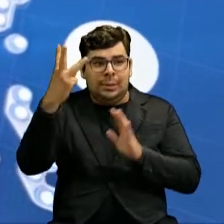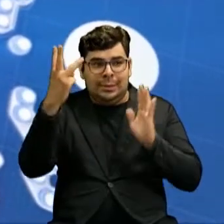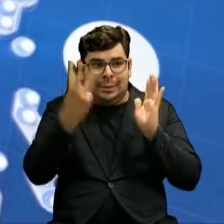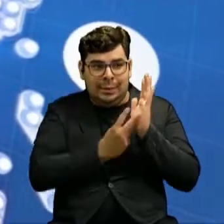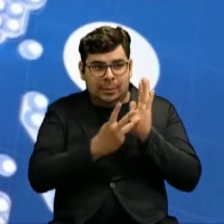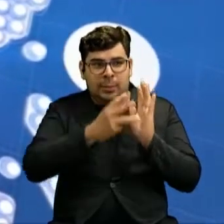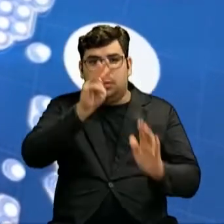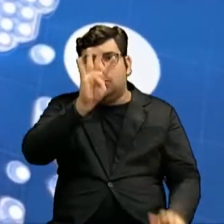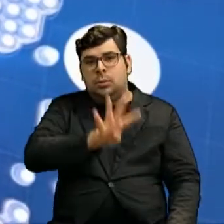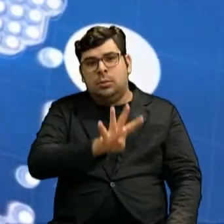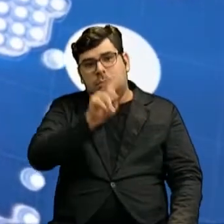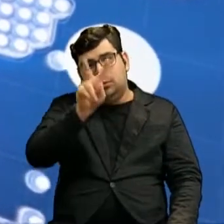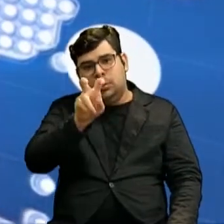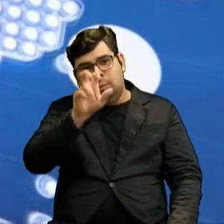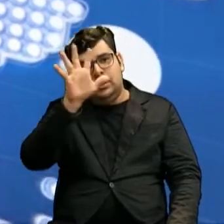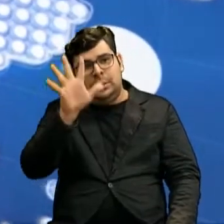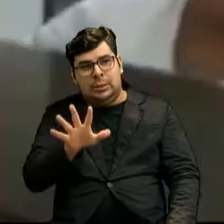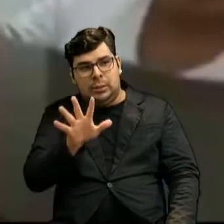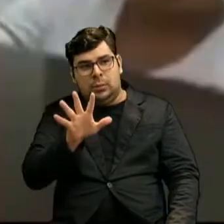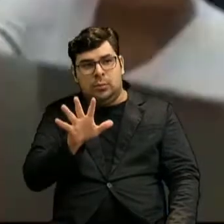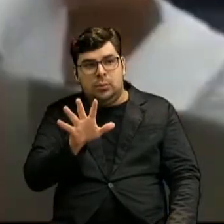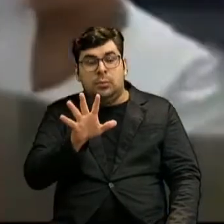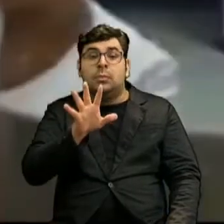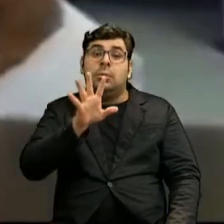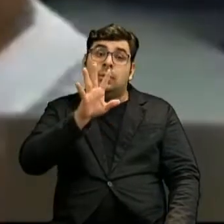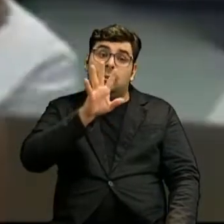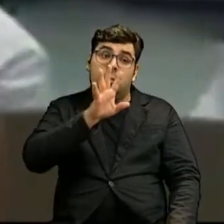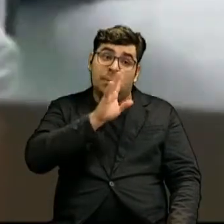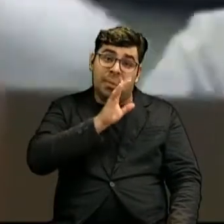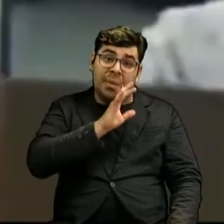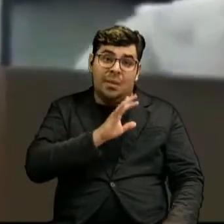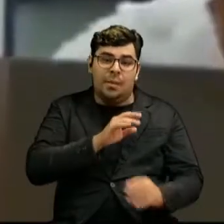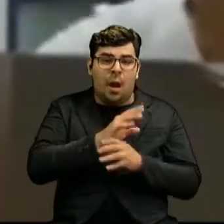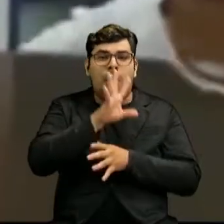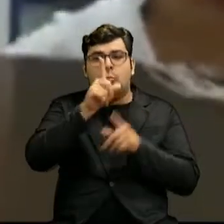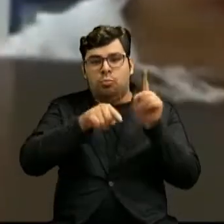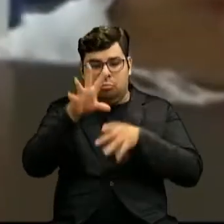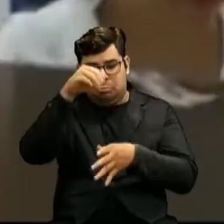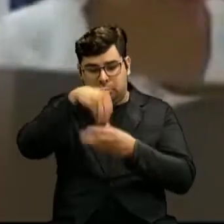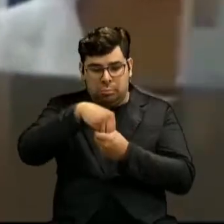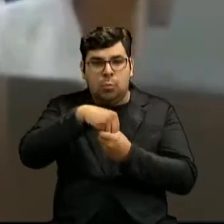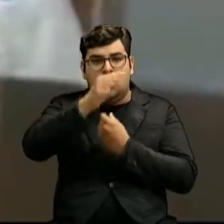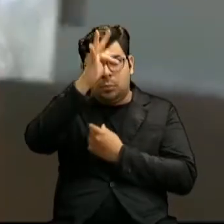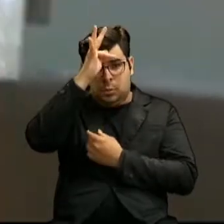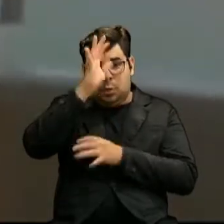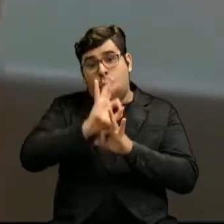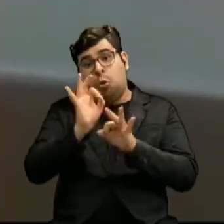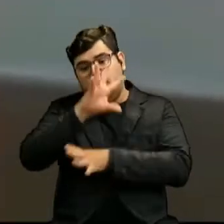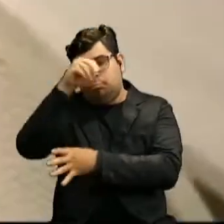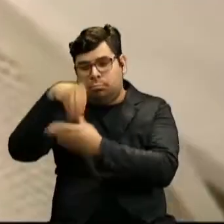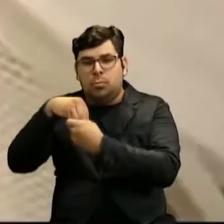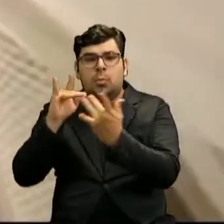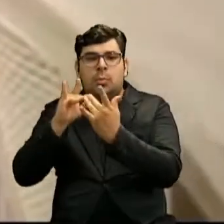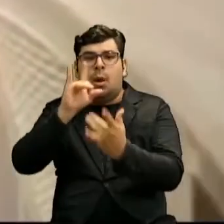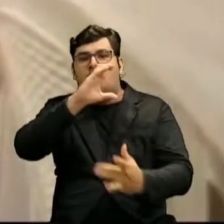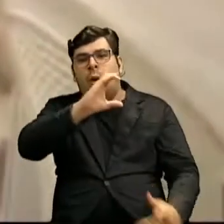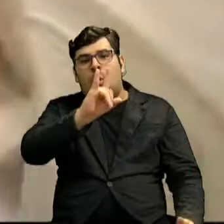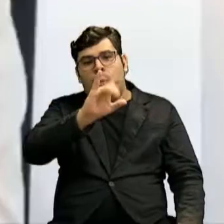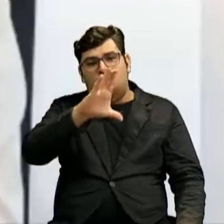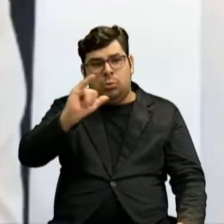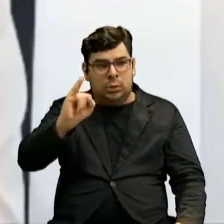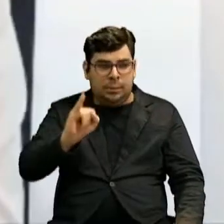pacientes, de los cuales 37 están hospitalizados y 28 en UCI. Frente a estos casos, el secretario de Salud se refirió.